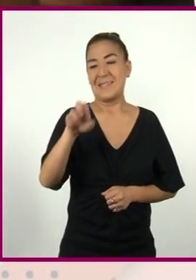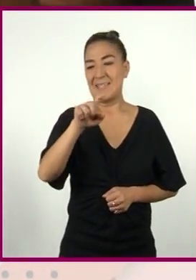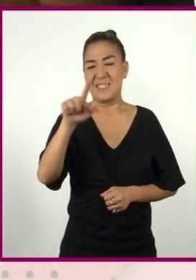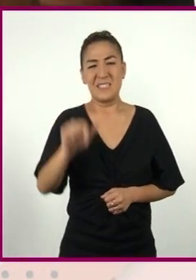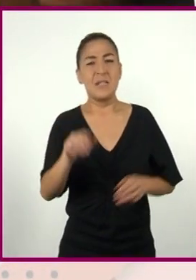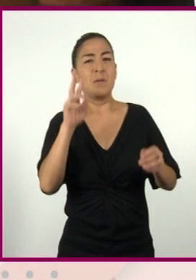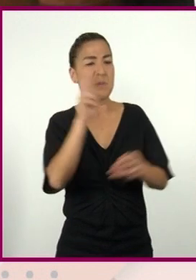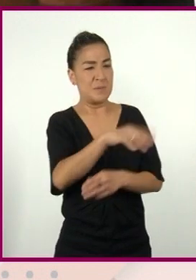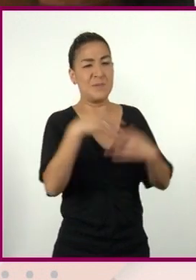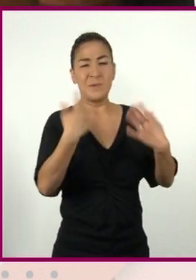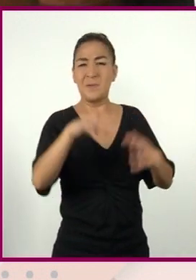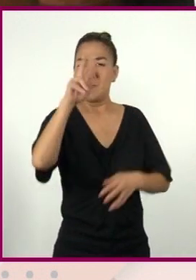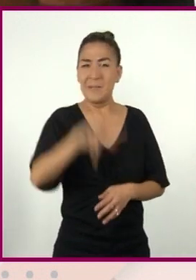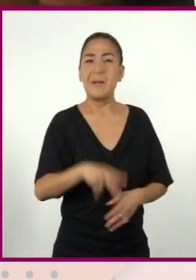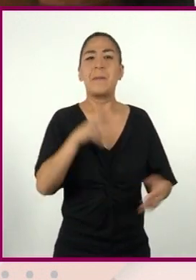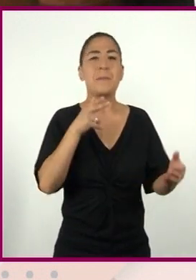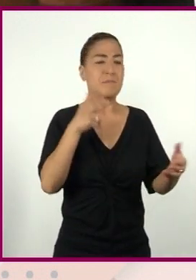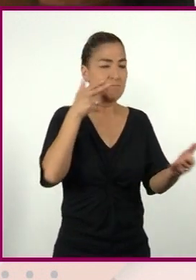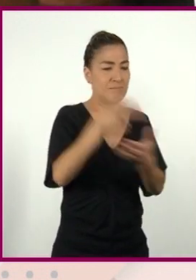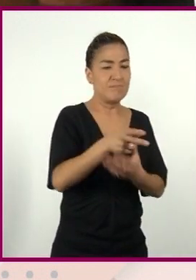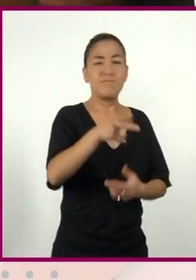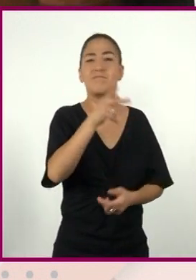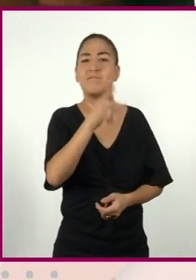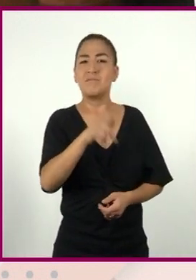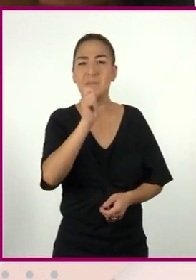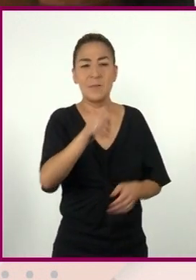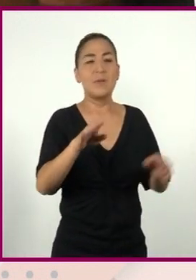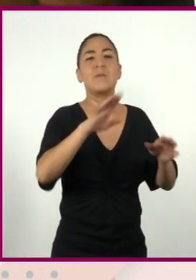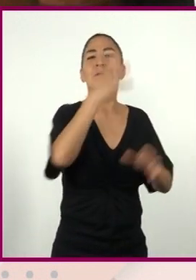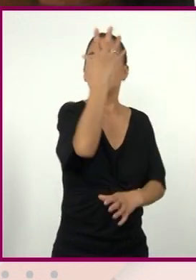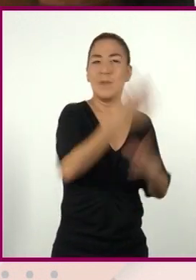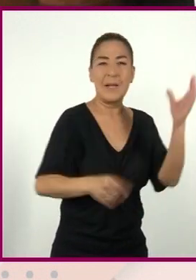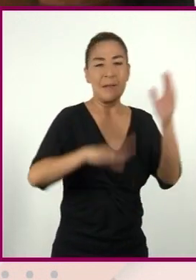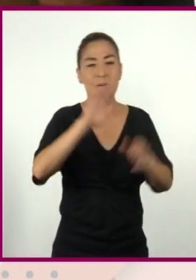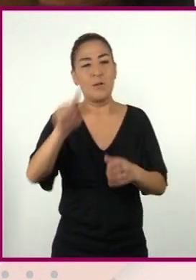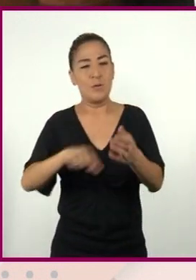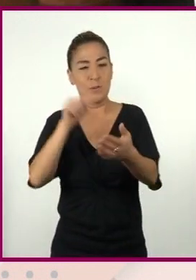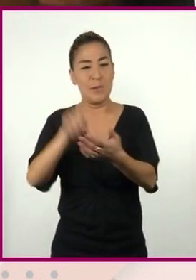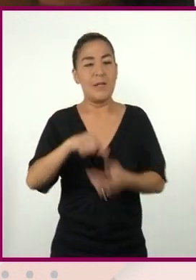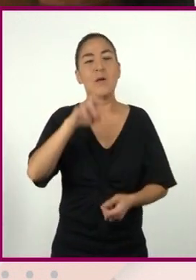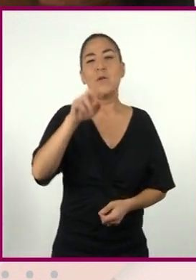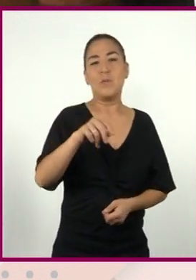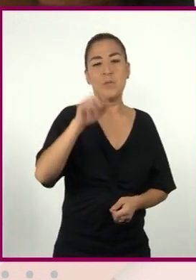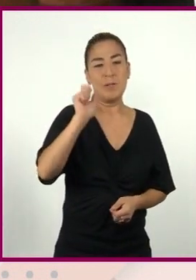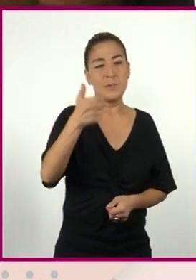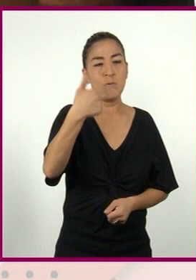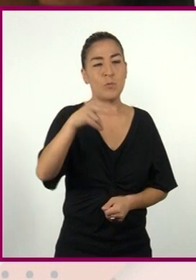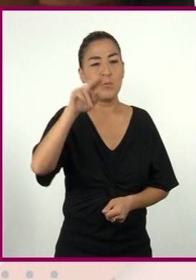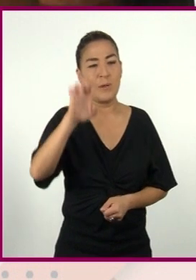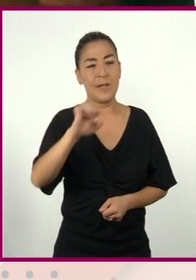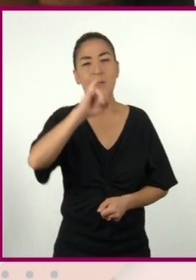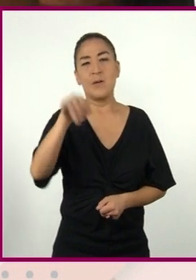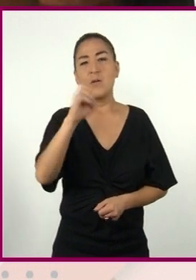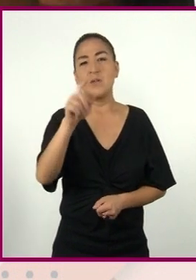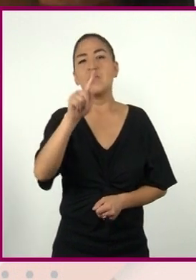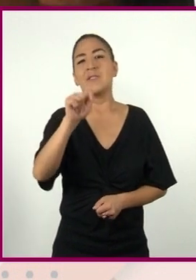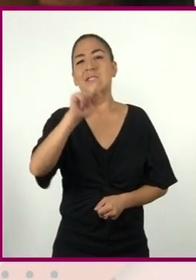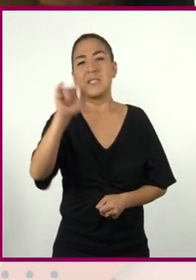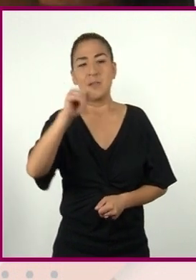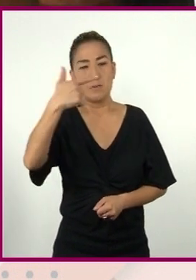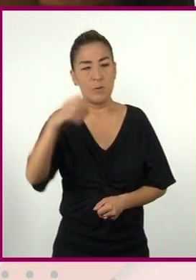tal asesinato, logró huir y se refugió en Huejotzingo. Ahí desarrolló su sensibilidad de